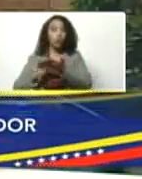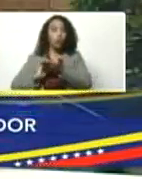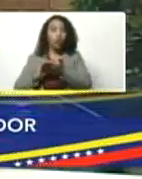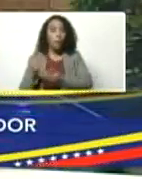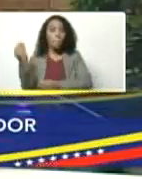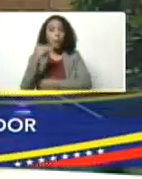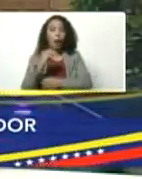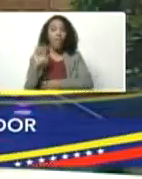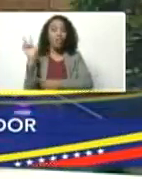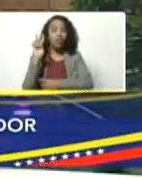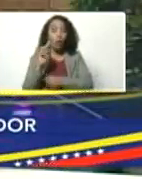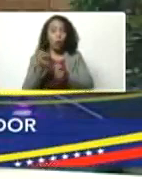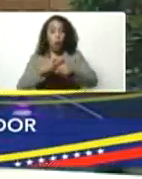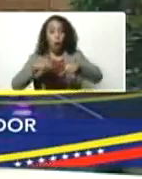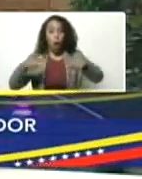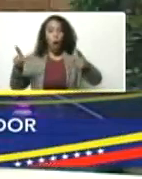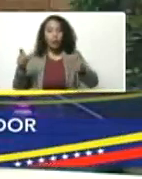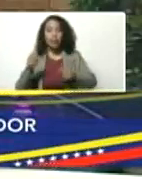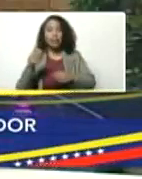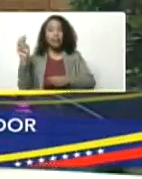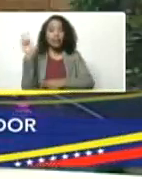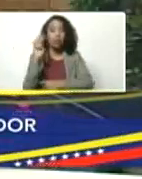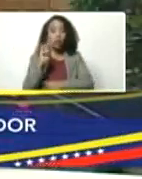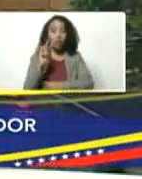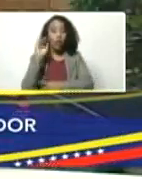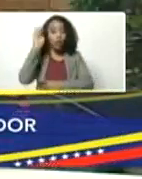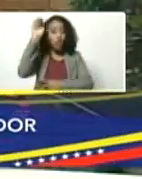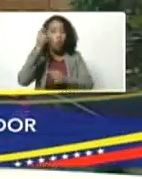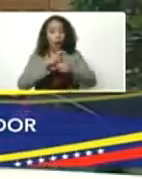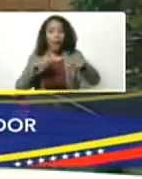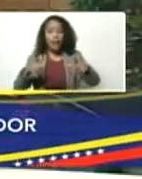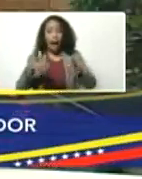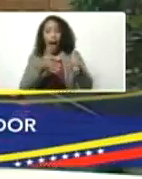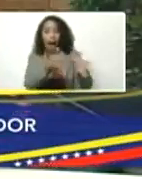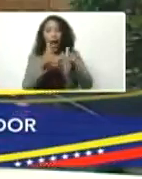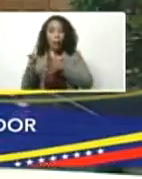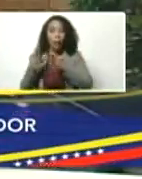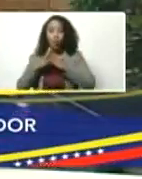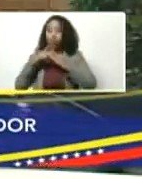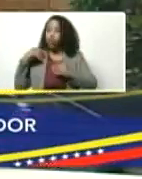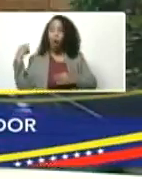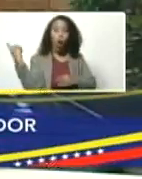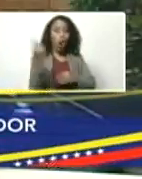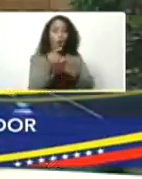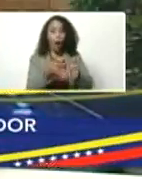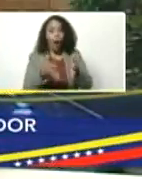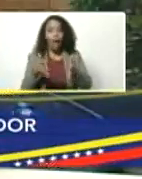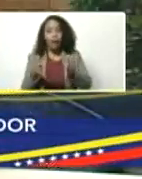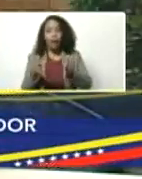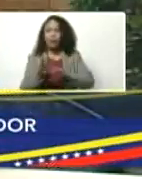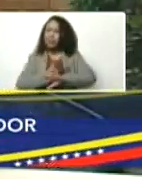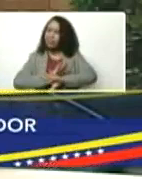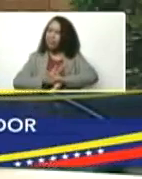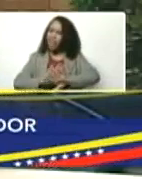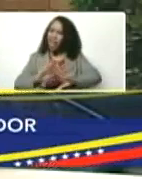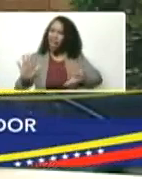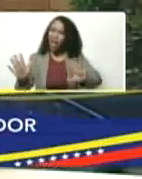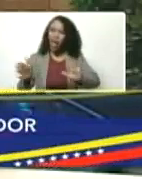más, si Venezuela crece económicamente, ganamos todos. Ya basta de